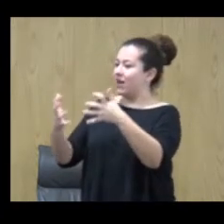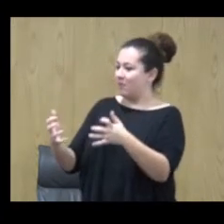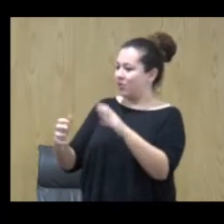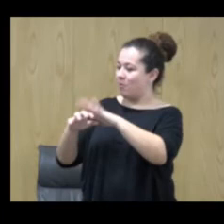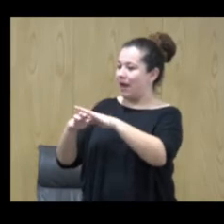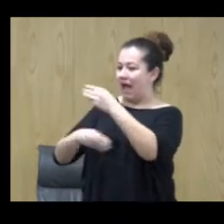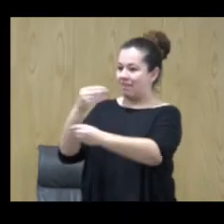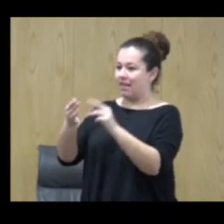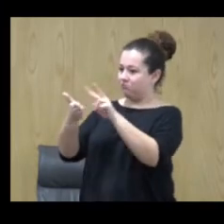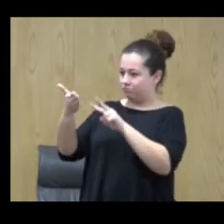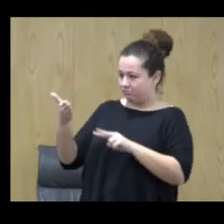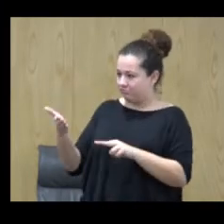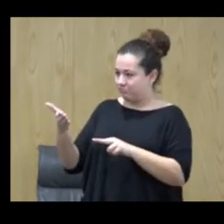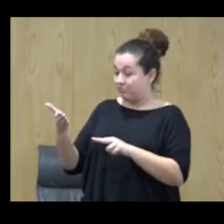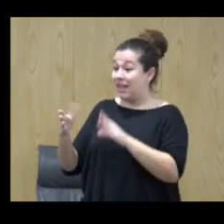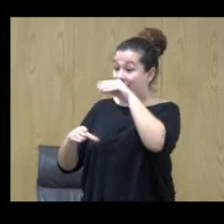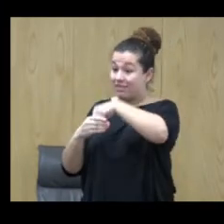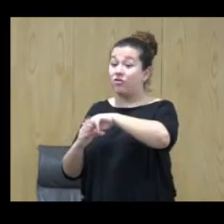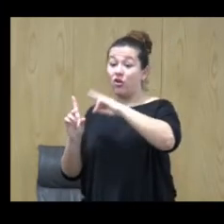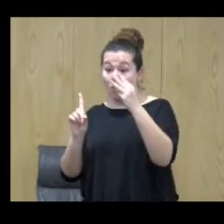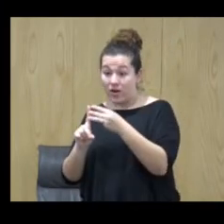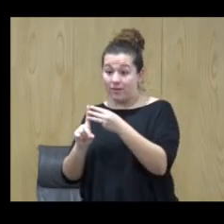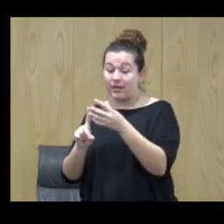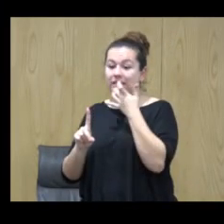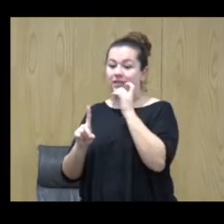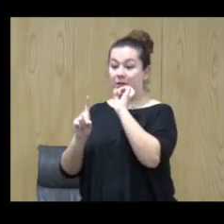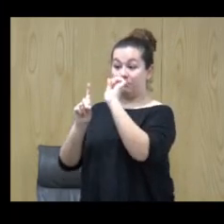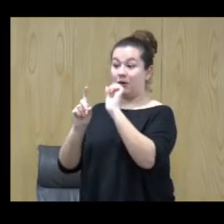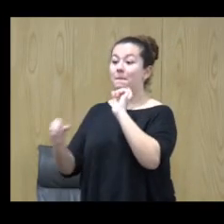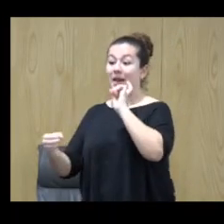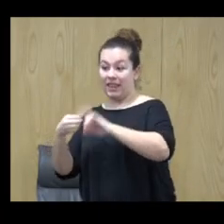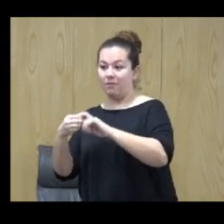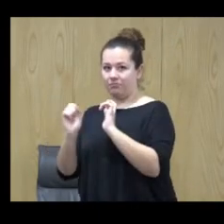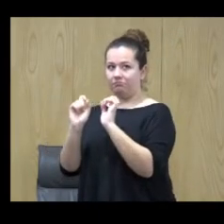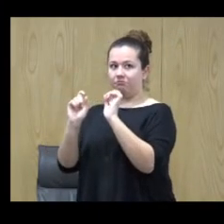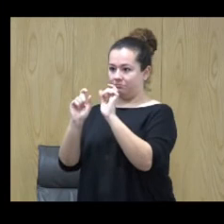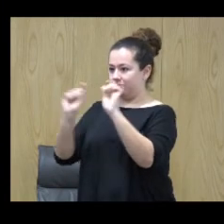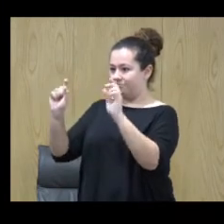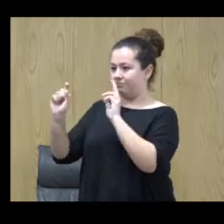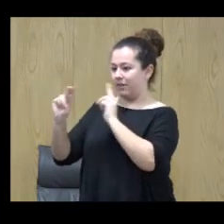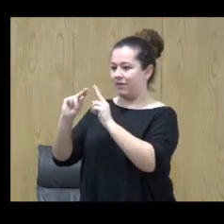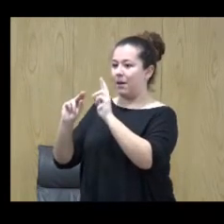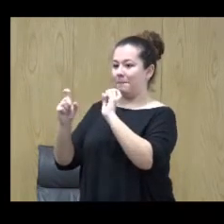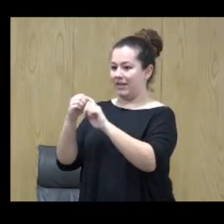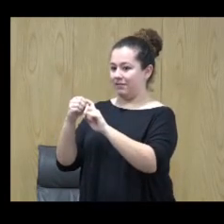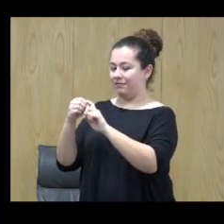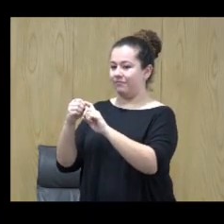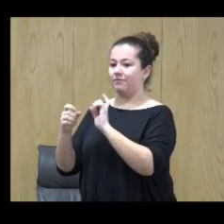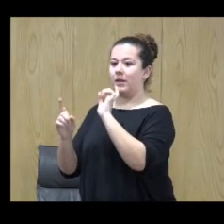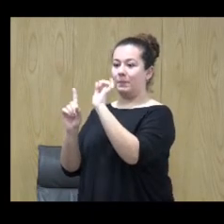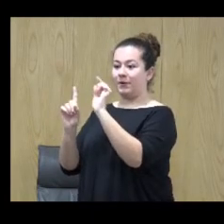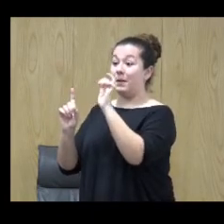hacer la lectura. Y dentro de esa web, si pulsamos en Participa, las personas están dejando los comentarios. Ahora